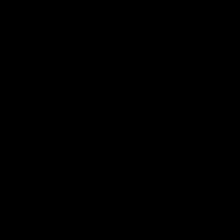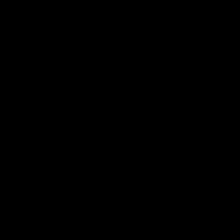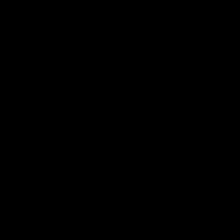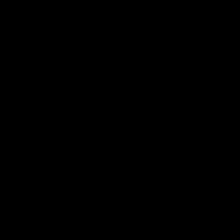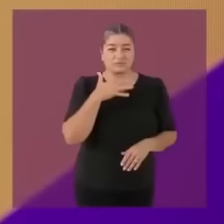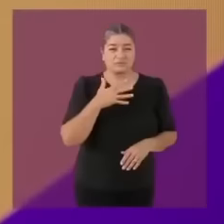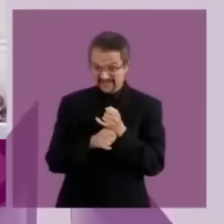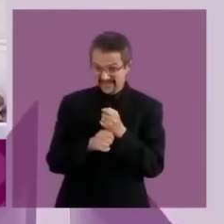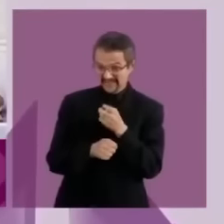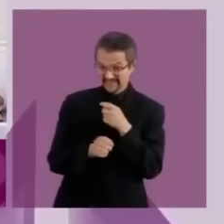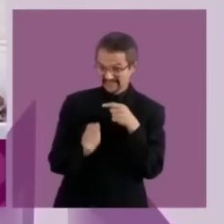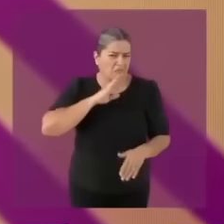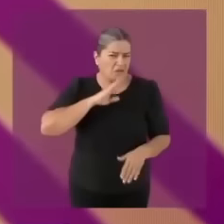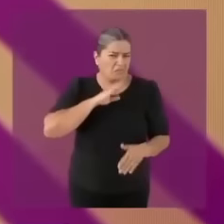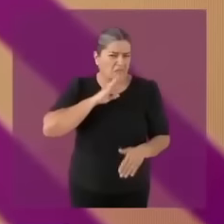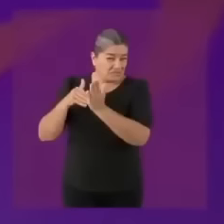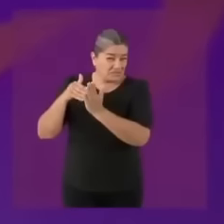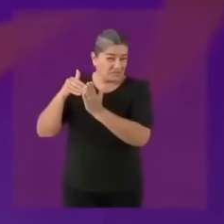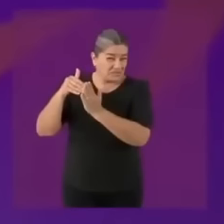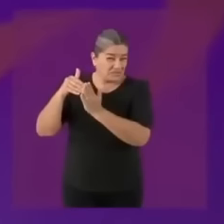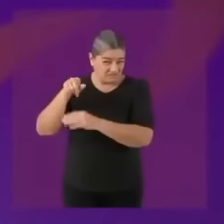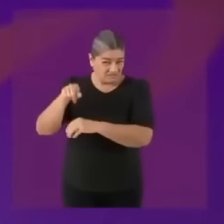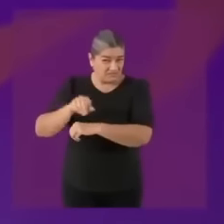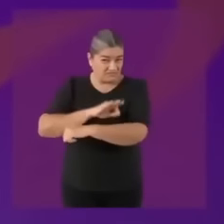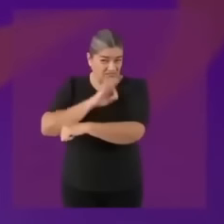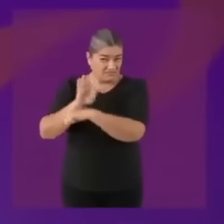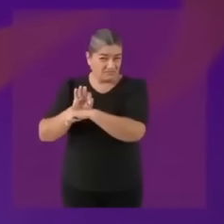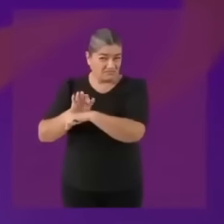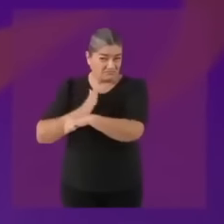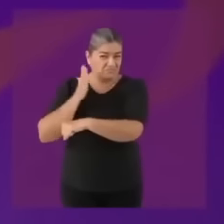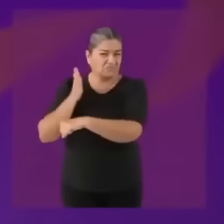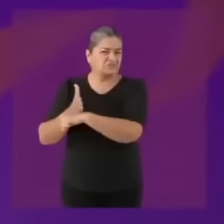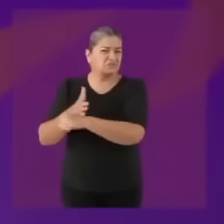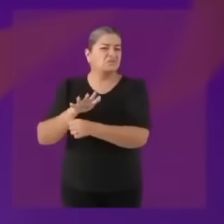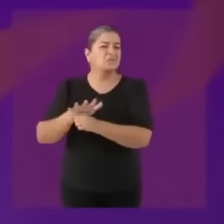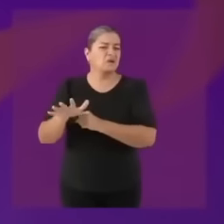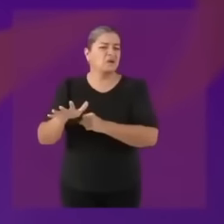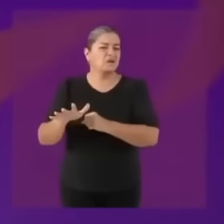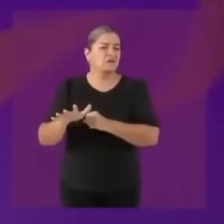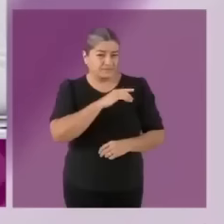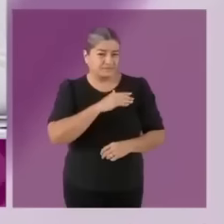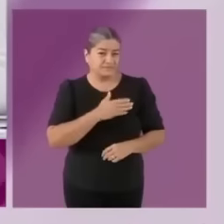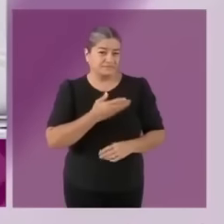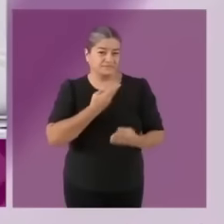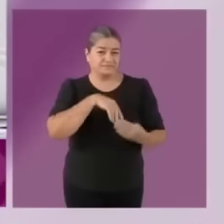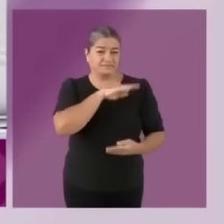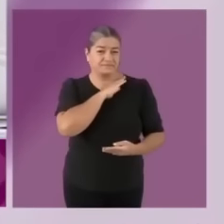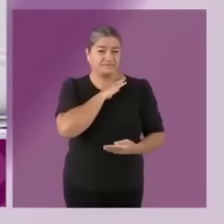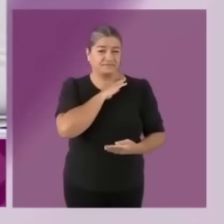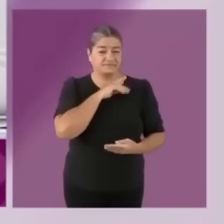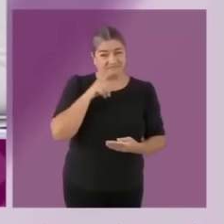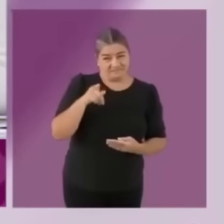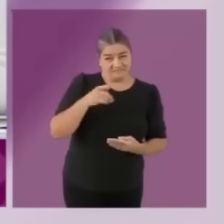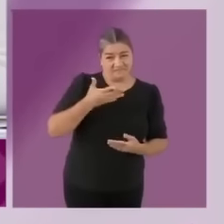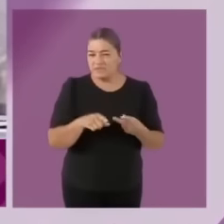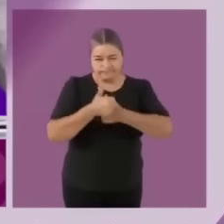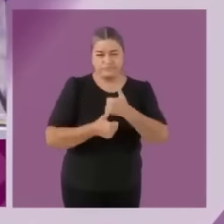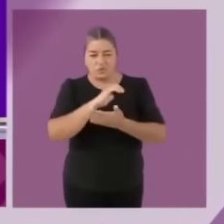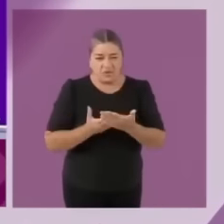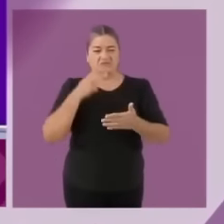Explotó ya. Se murieron. A ver. Les voy a decir los premios que tuve como jefa de